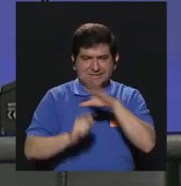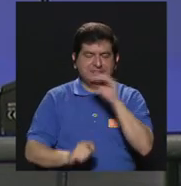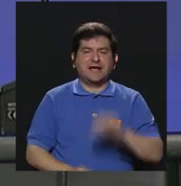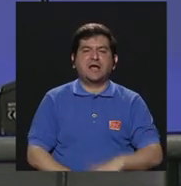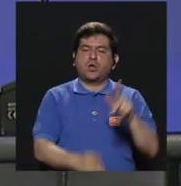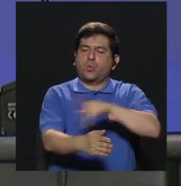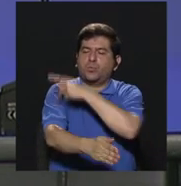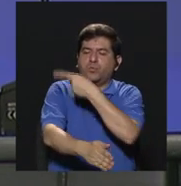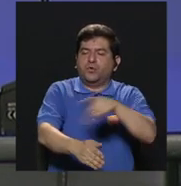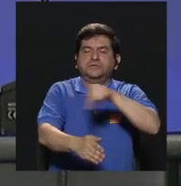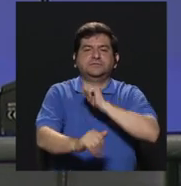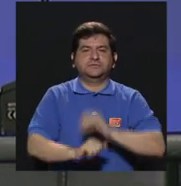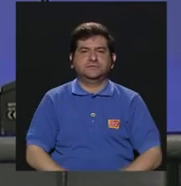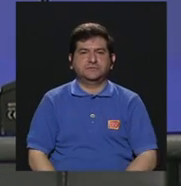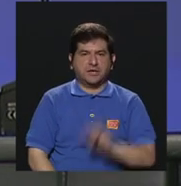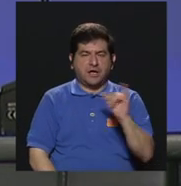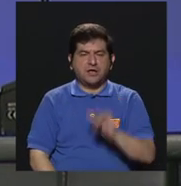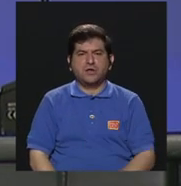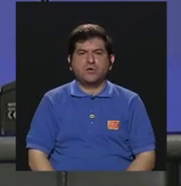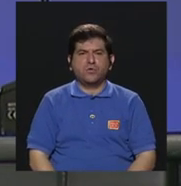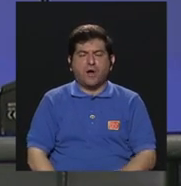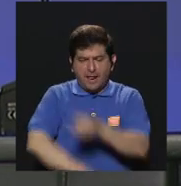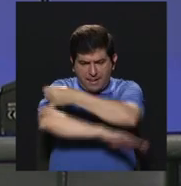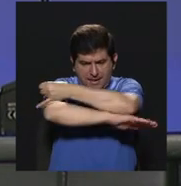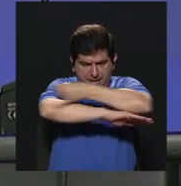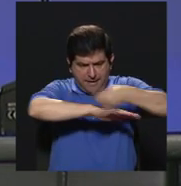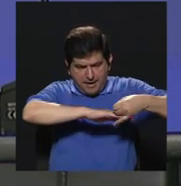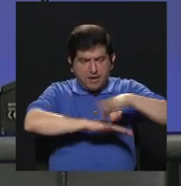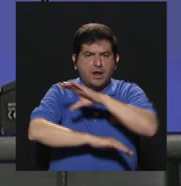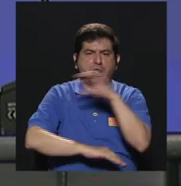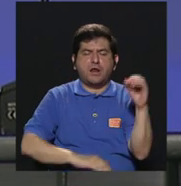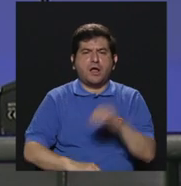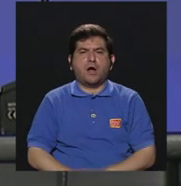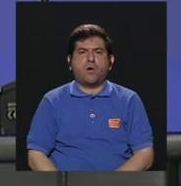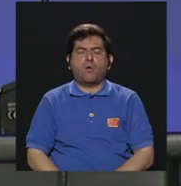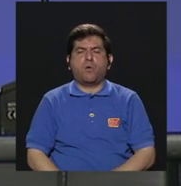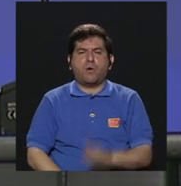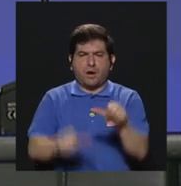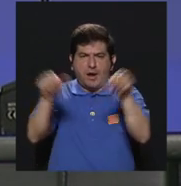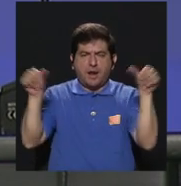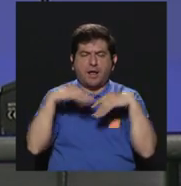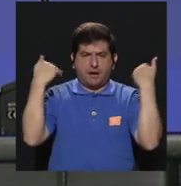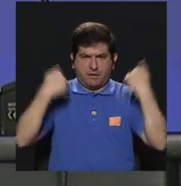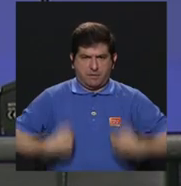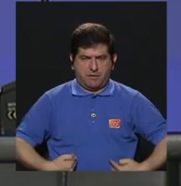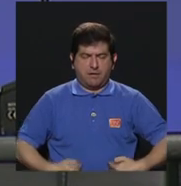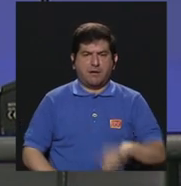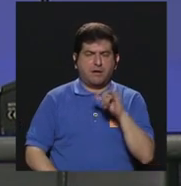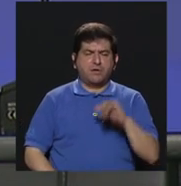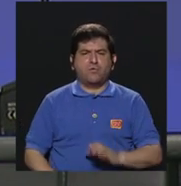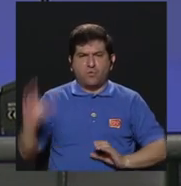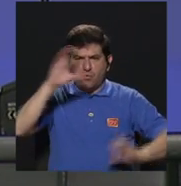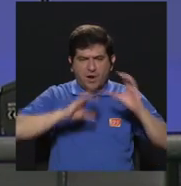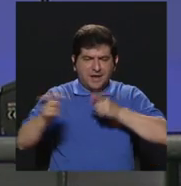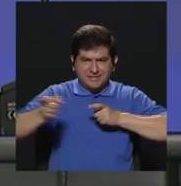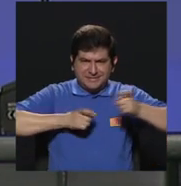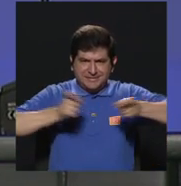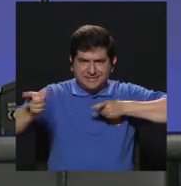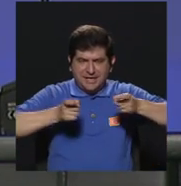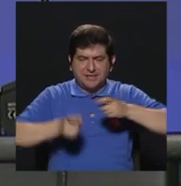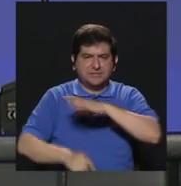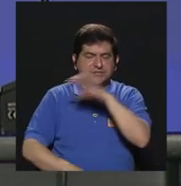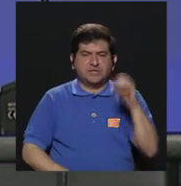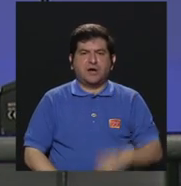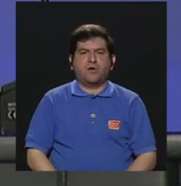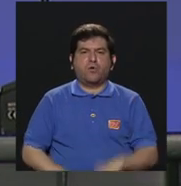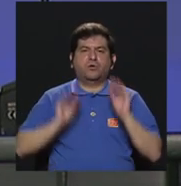poesía, tanto en el campo de las ingenierías como el de las humanidades, tanto en las ciencias de la administración